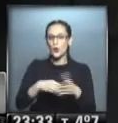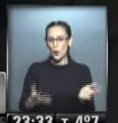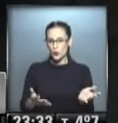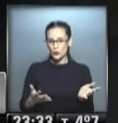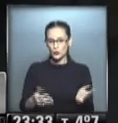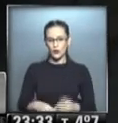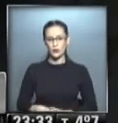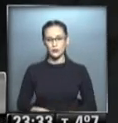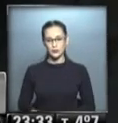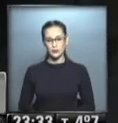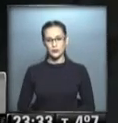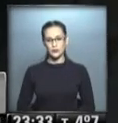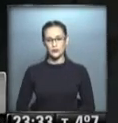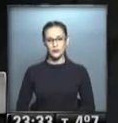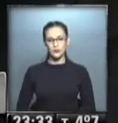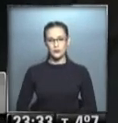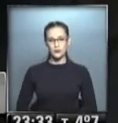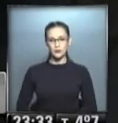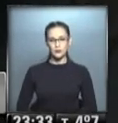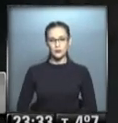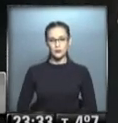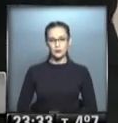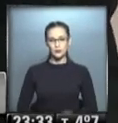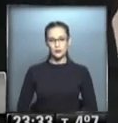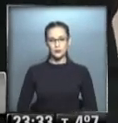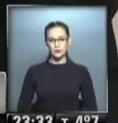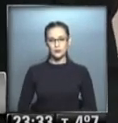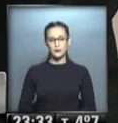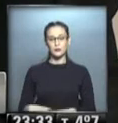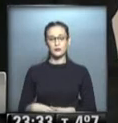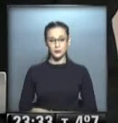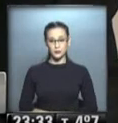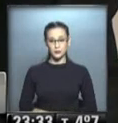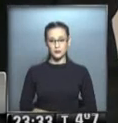permitiese a partir de un modelo educativo inclusivo garantizar.